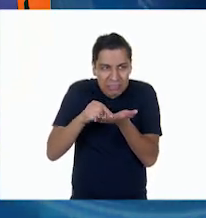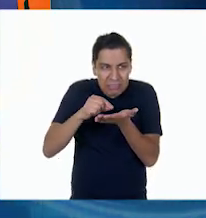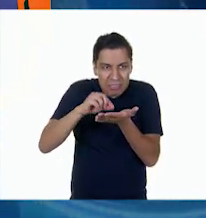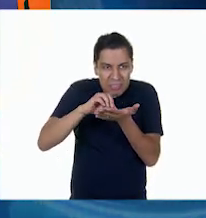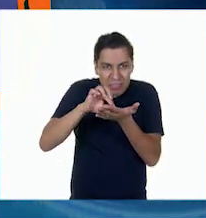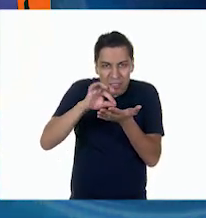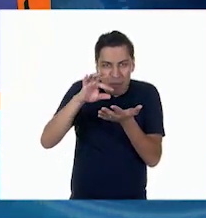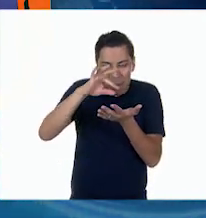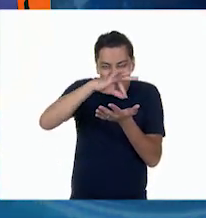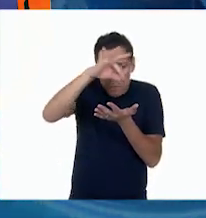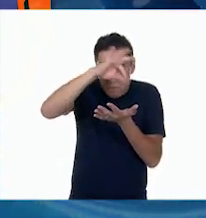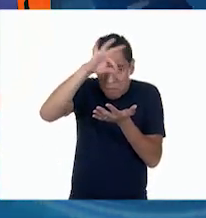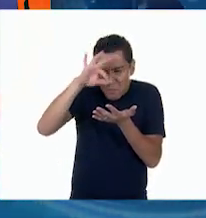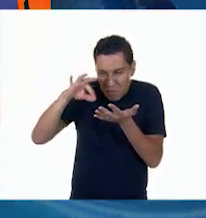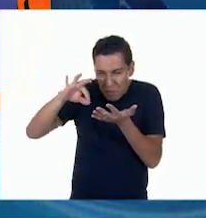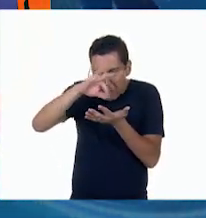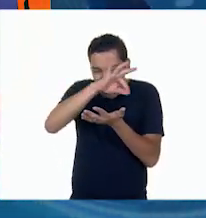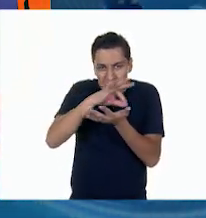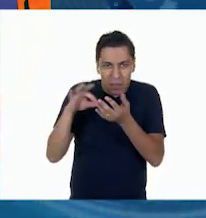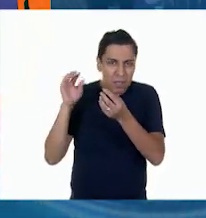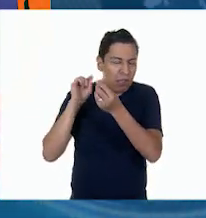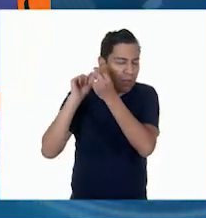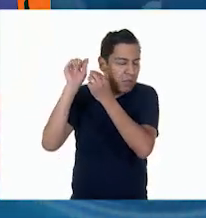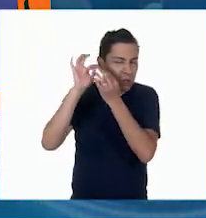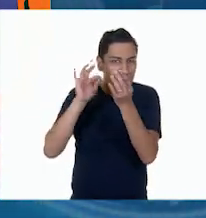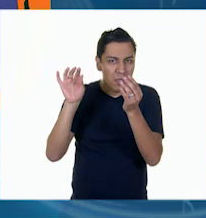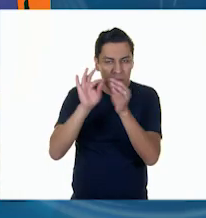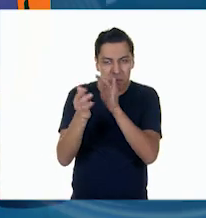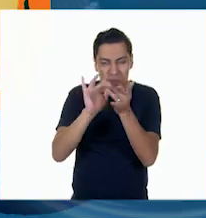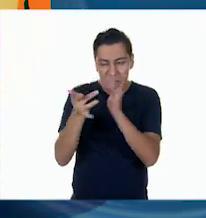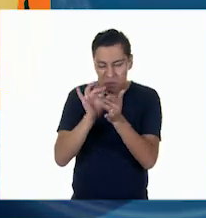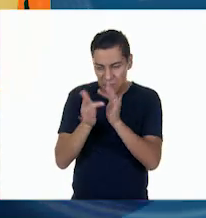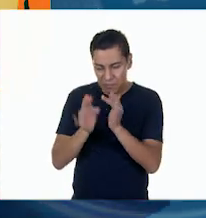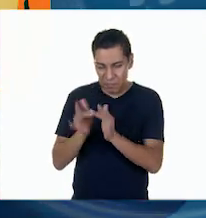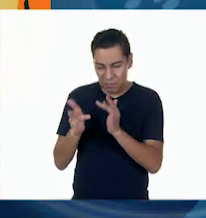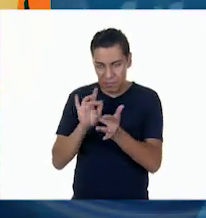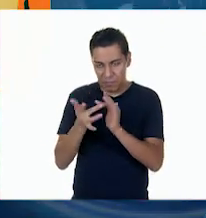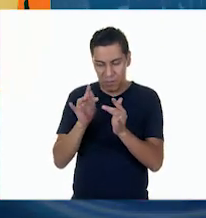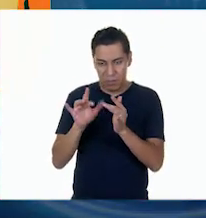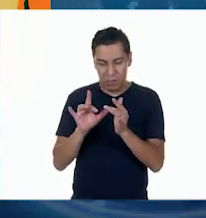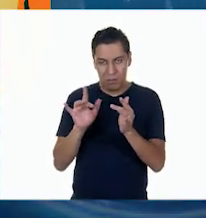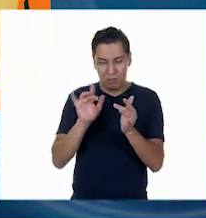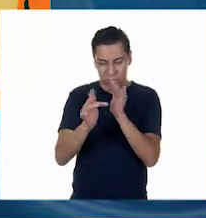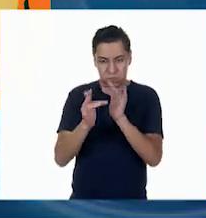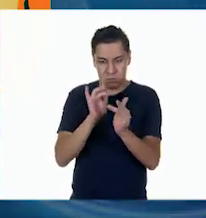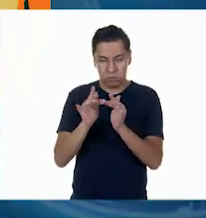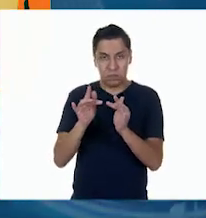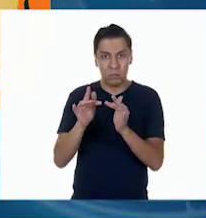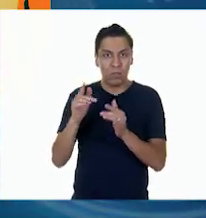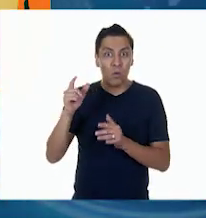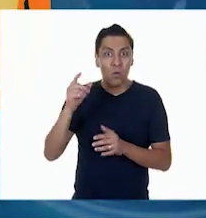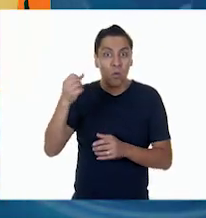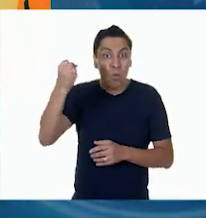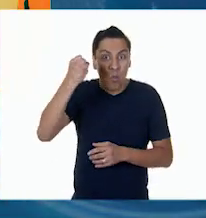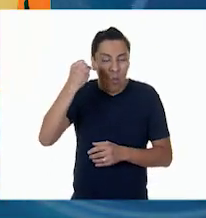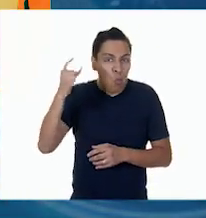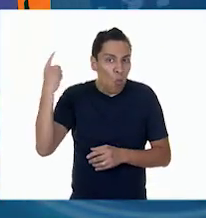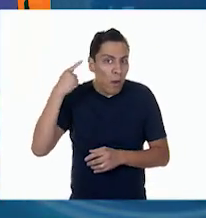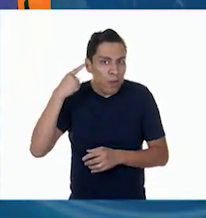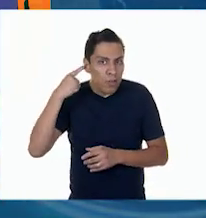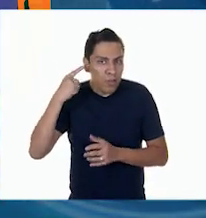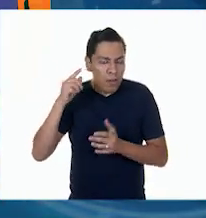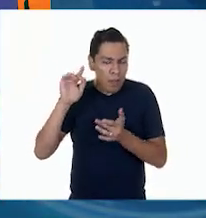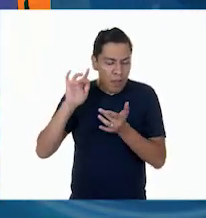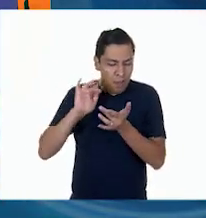chocan entre sí y se agitan y transmiten impulsos eléctricos. Cuando el sonido es muy fuerte, se agitan muy fuerte y al agitarse